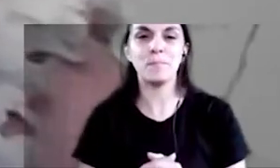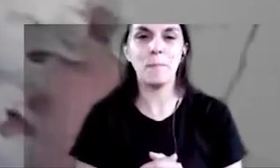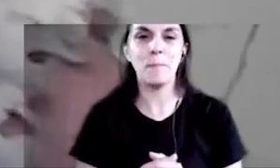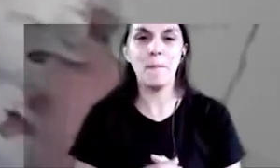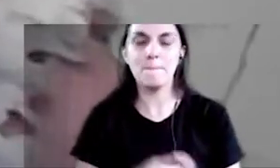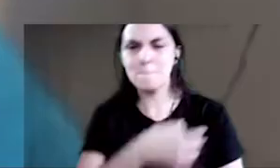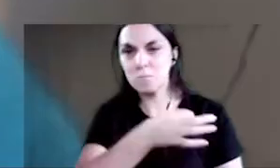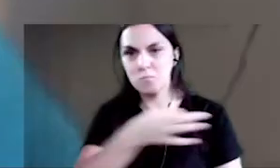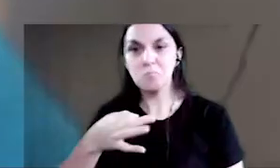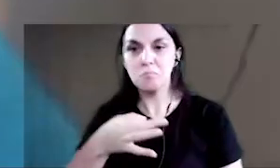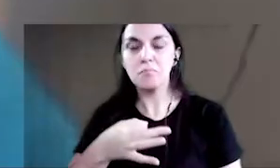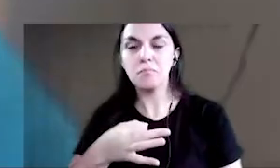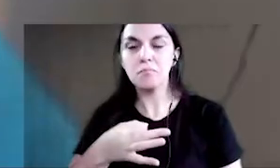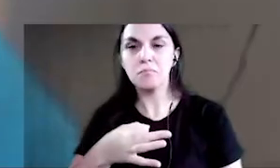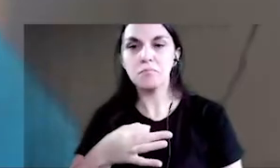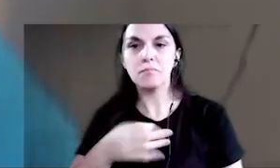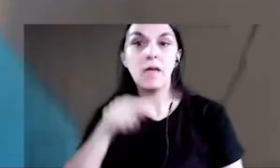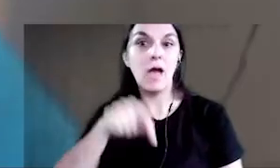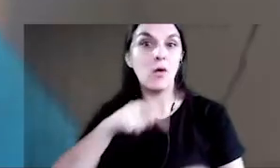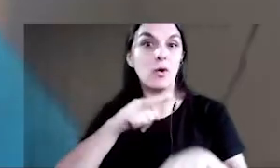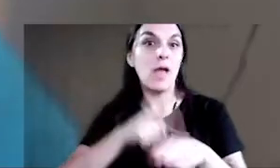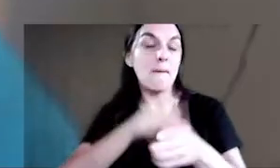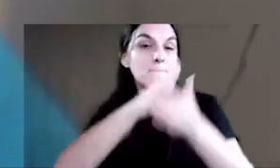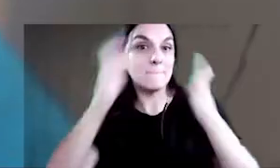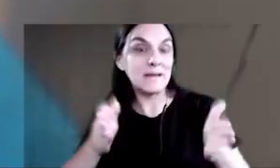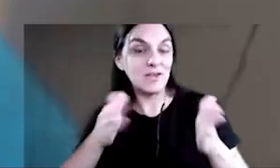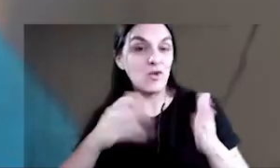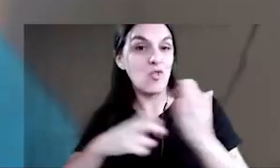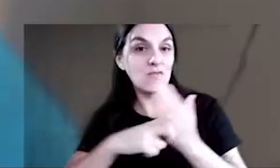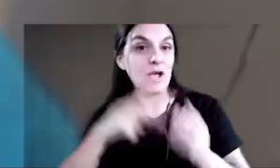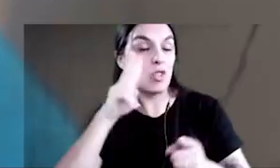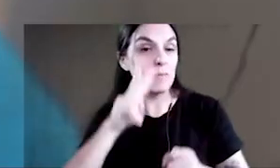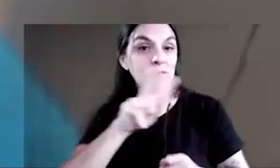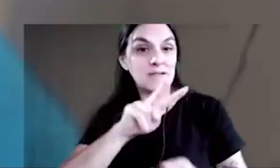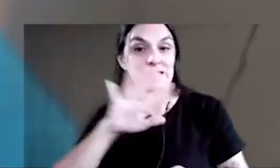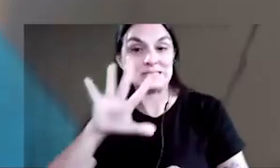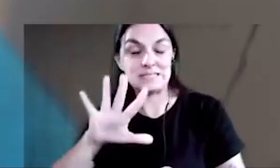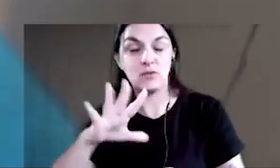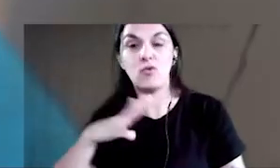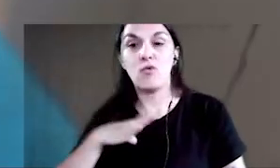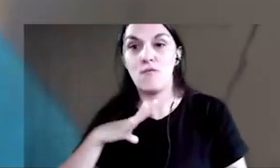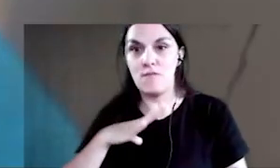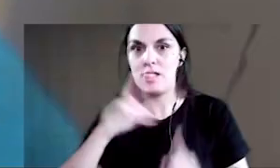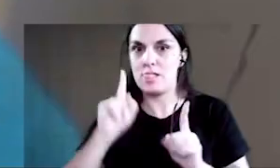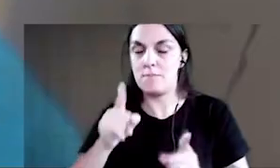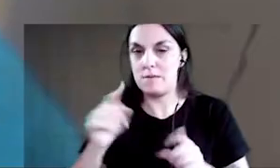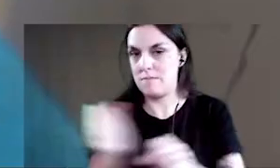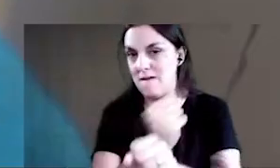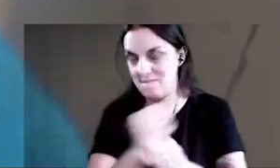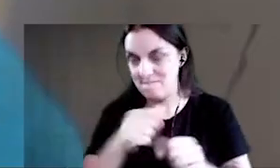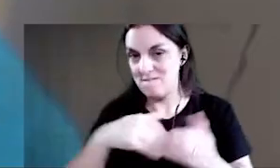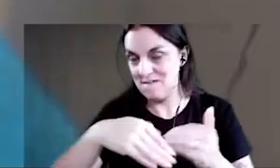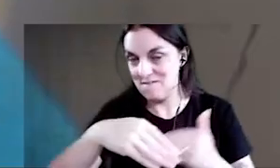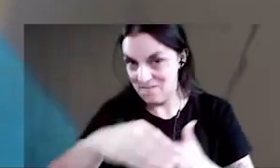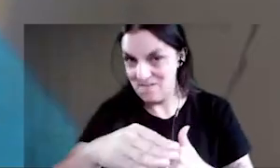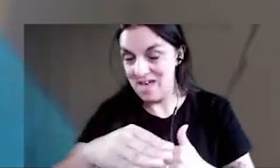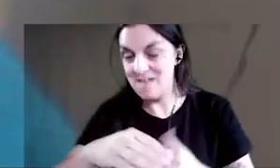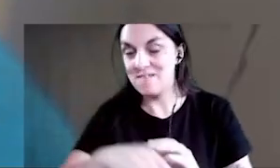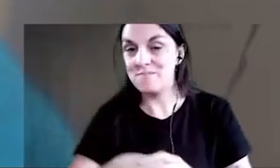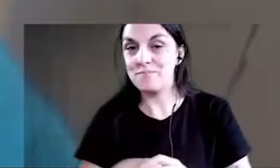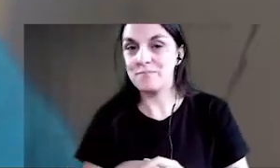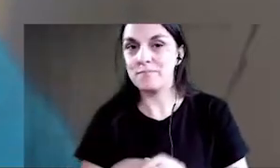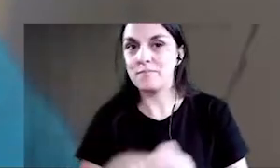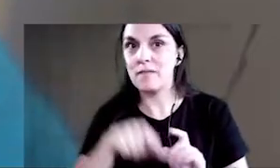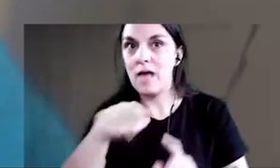correcto lo que decís porque estamos hablando del periodo fiscal 2025. Habría que ver esta sanción que se va a dar en los próximos días